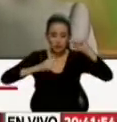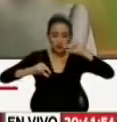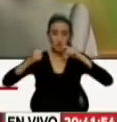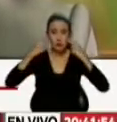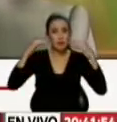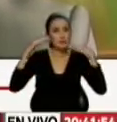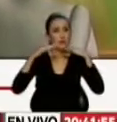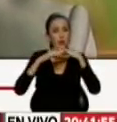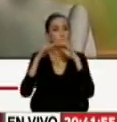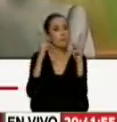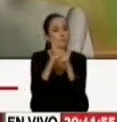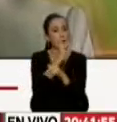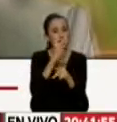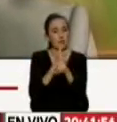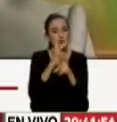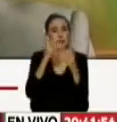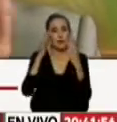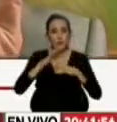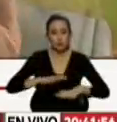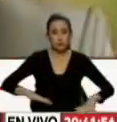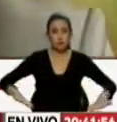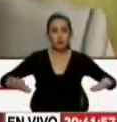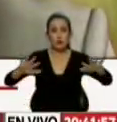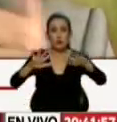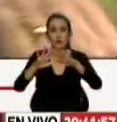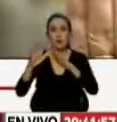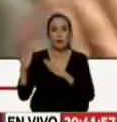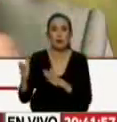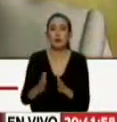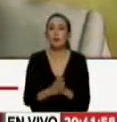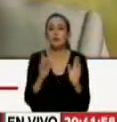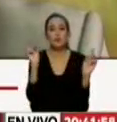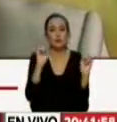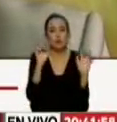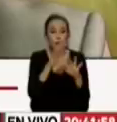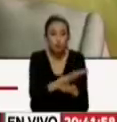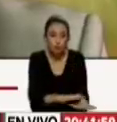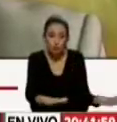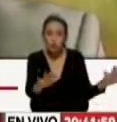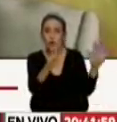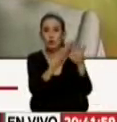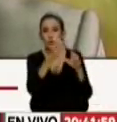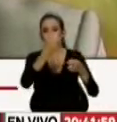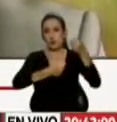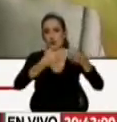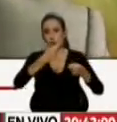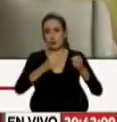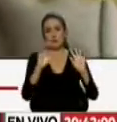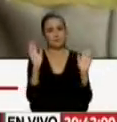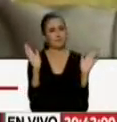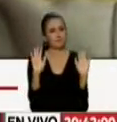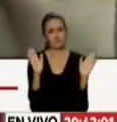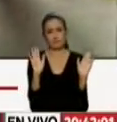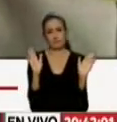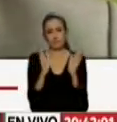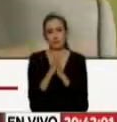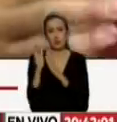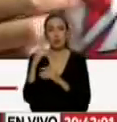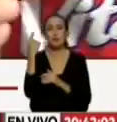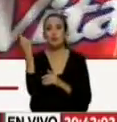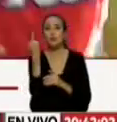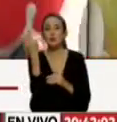es una generalización muy mala, porque la compañía ese día procesó en leche